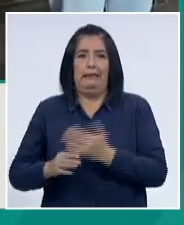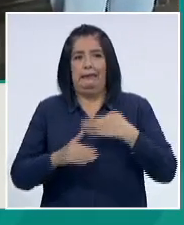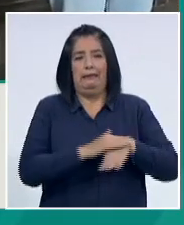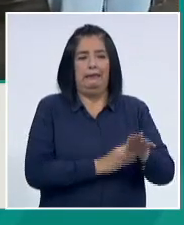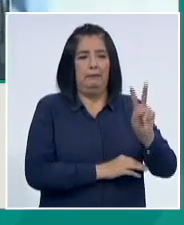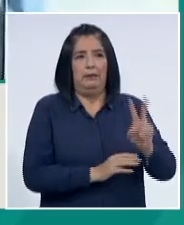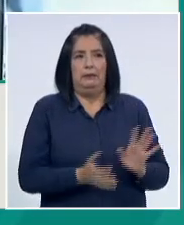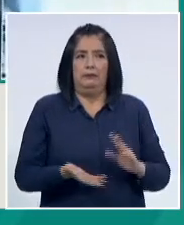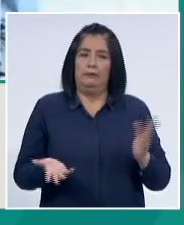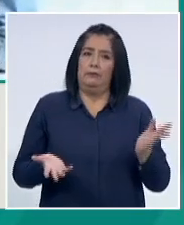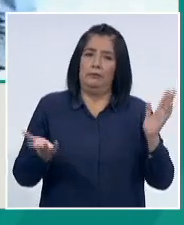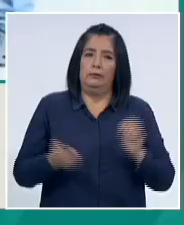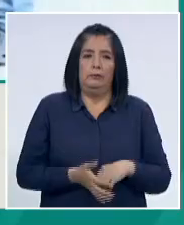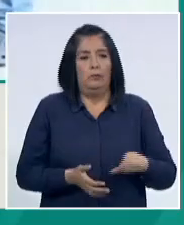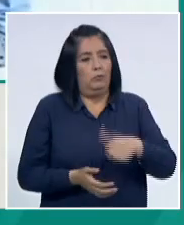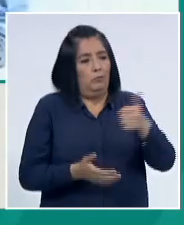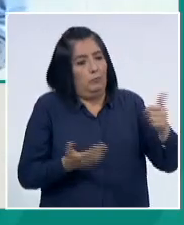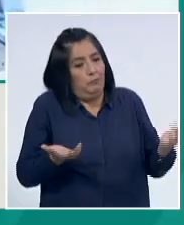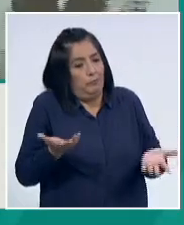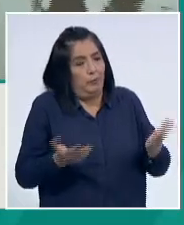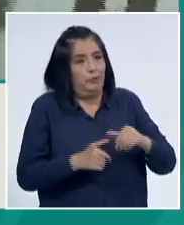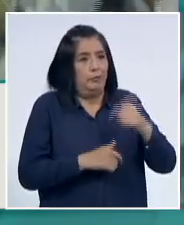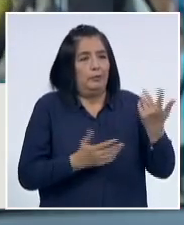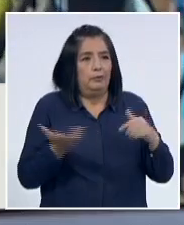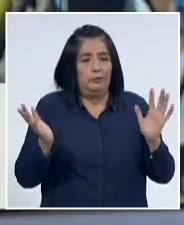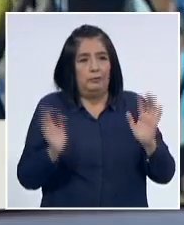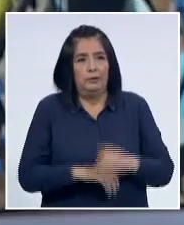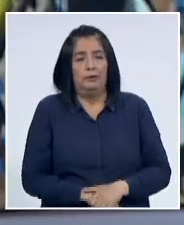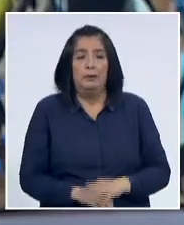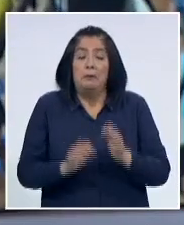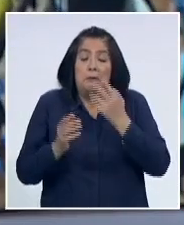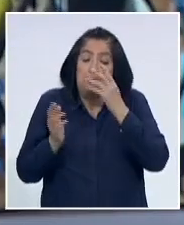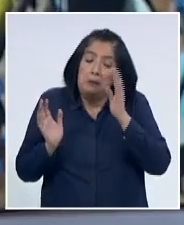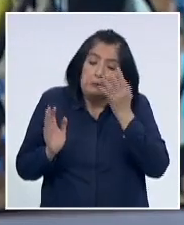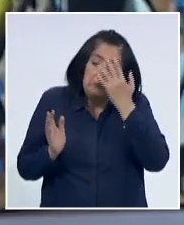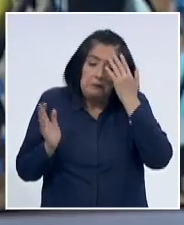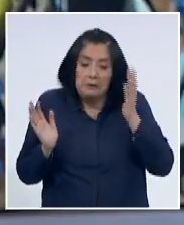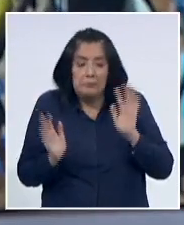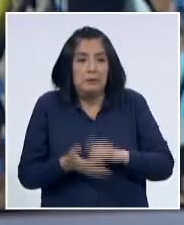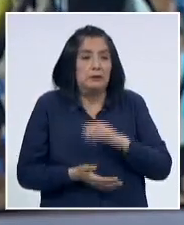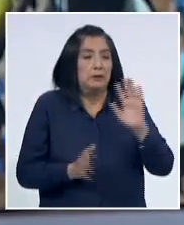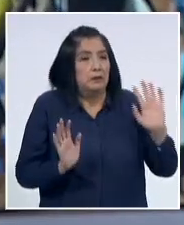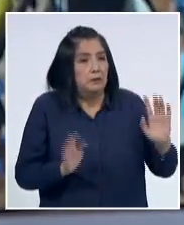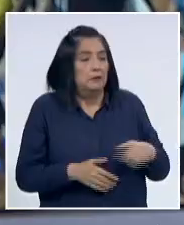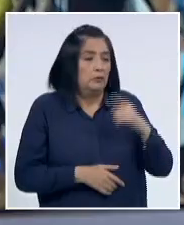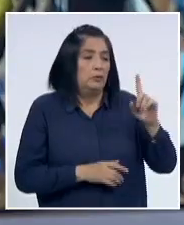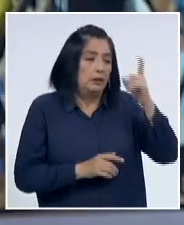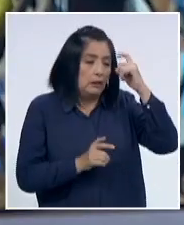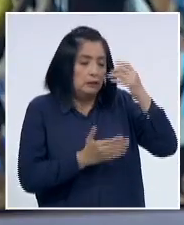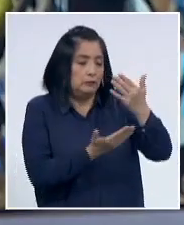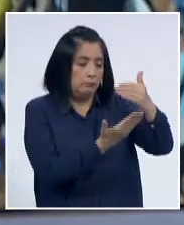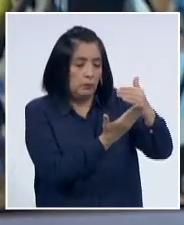venezolanos, en realidad podrían hacerlo por otro lado de la frontera tan porosa como lo es, ¿no? Vamos a ver qué pasa. Todas las políticas migratorias siempre